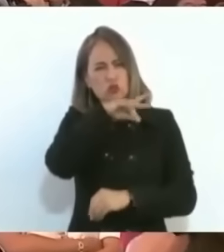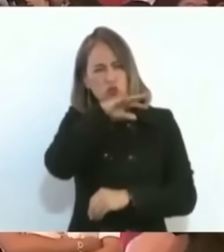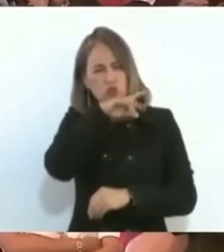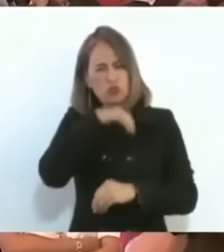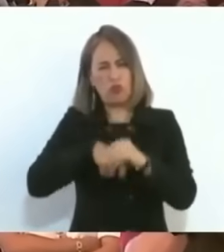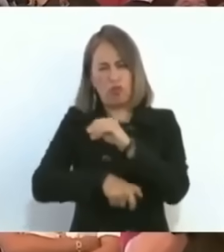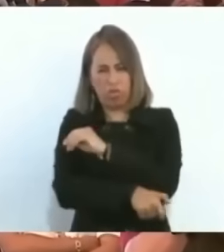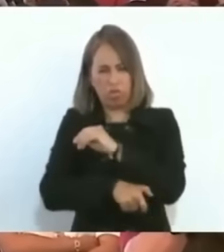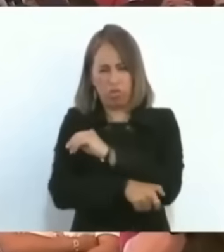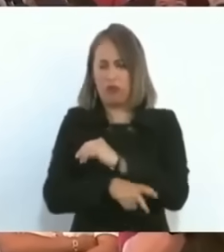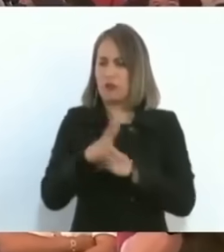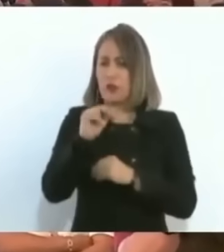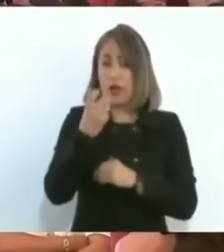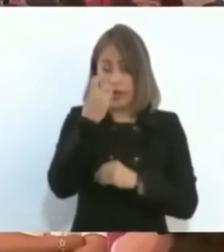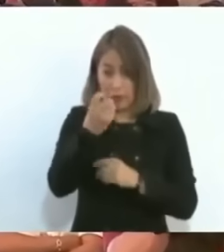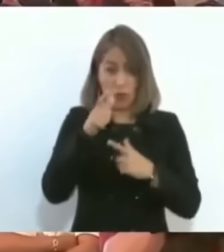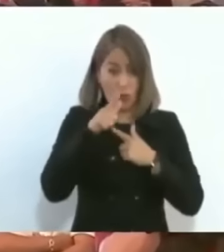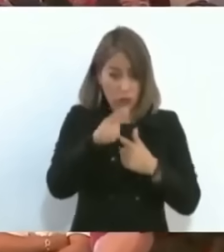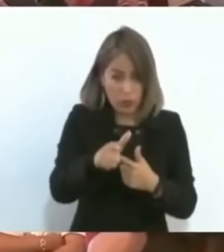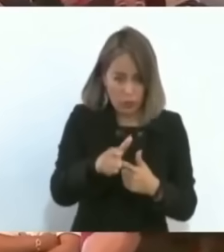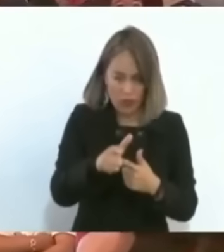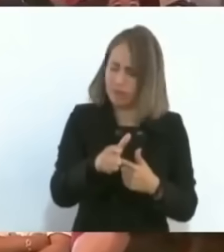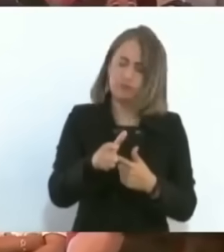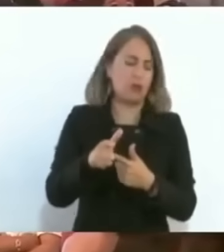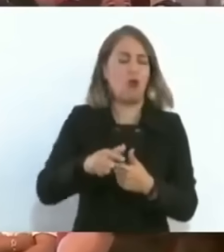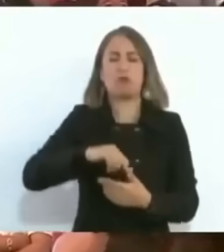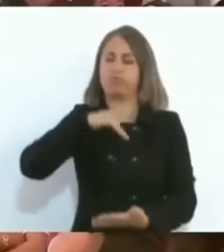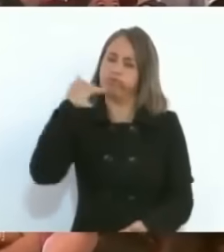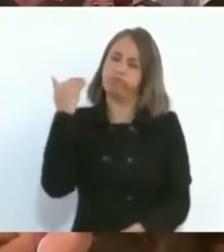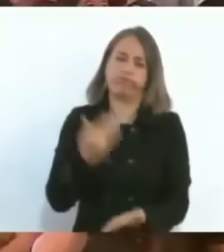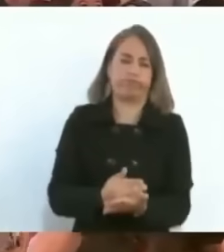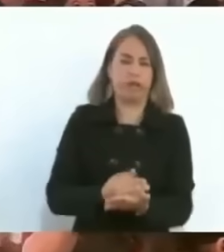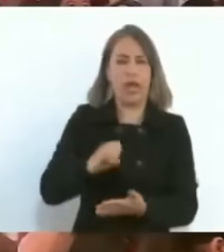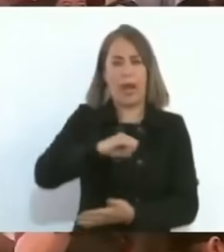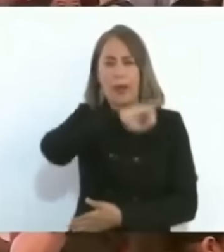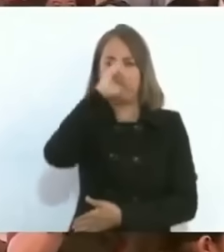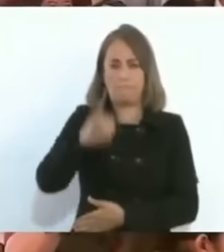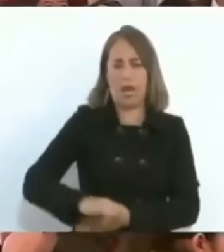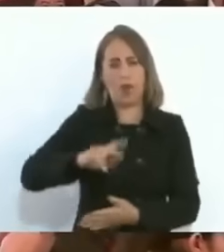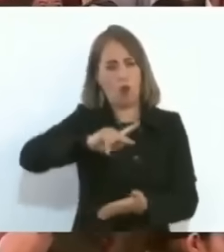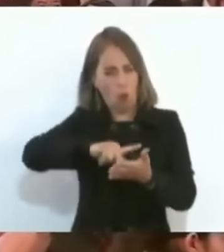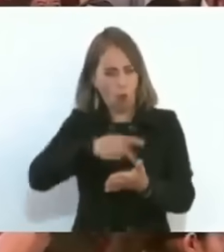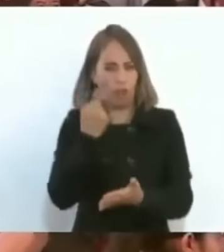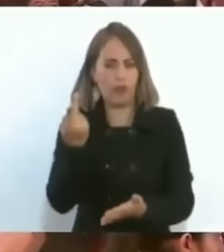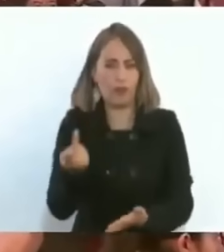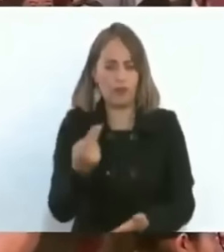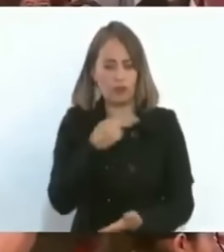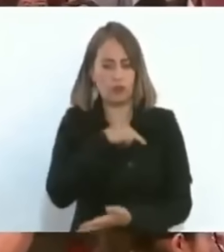más va a suceder en nuestro país. Nunca más lo vamos a permitir.